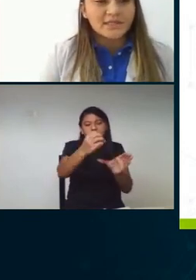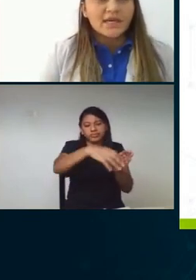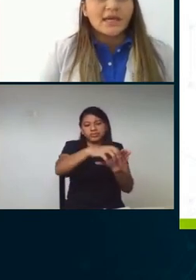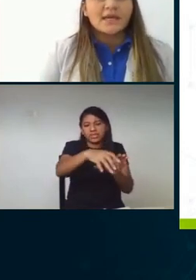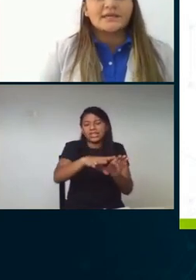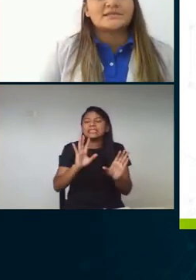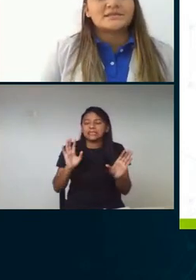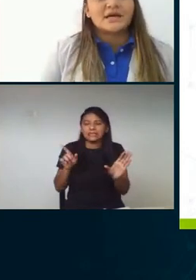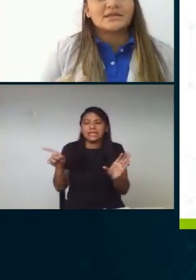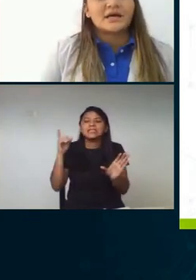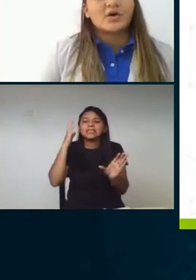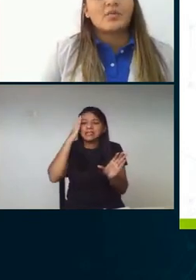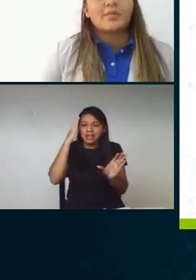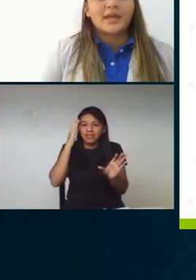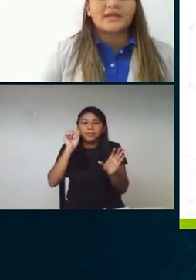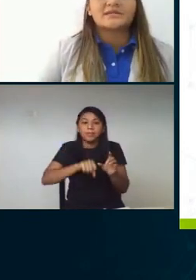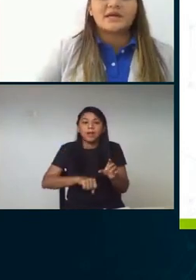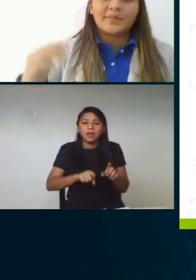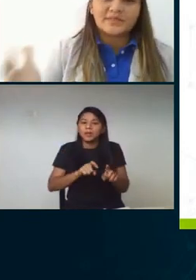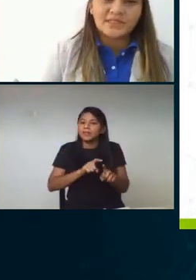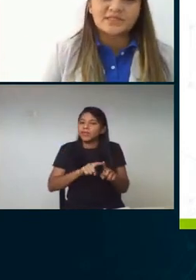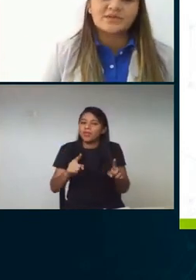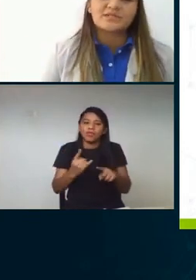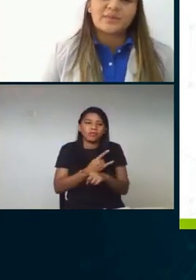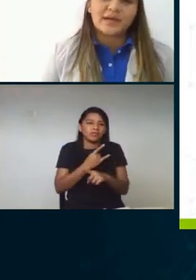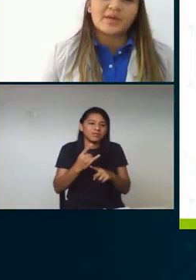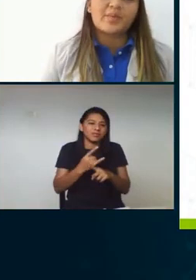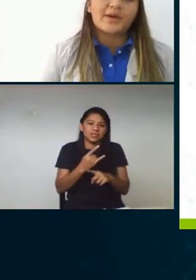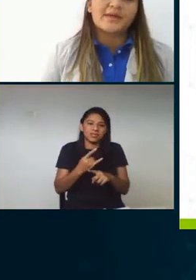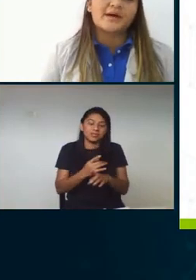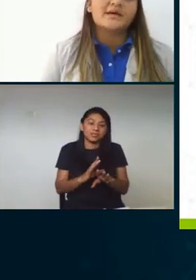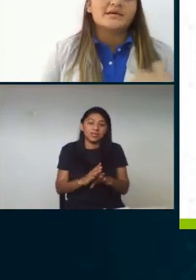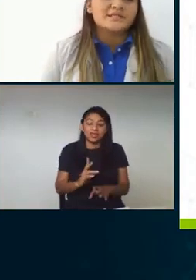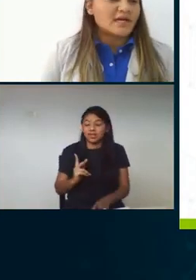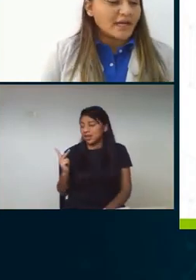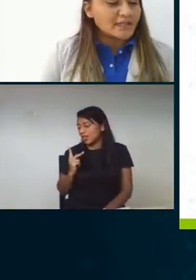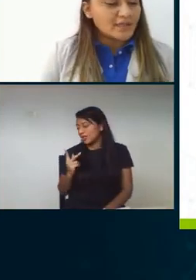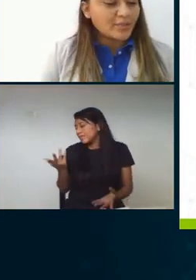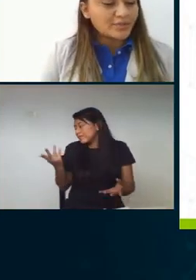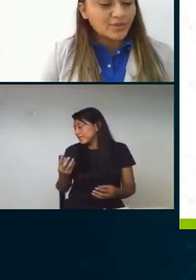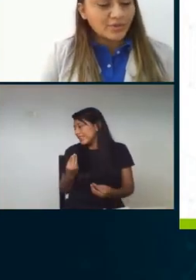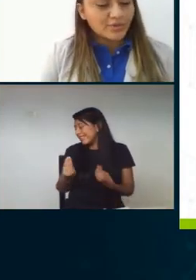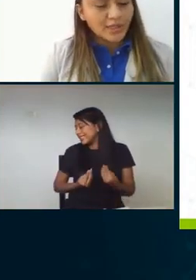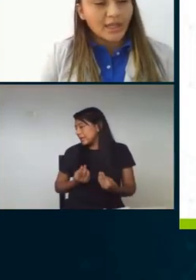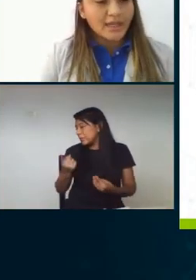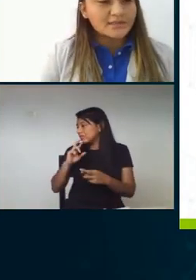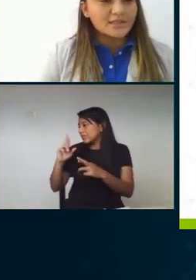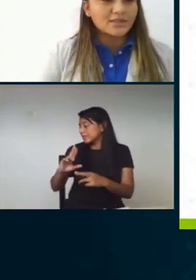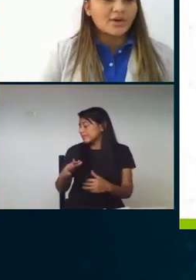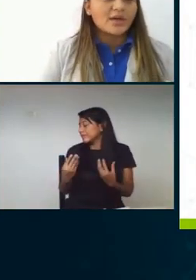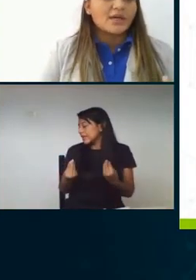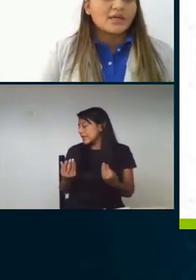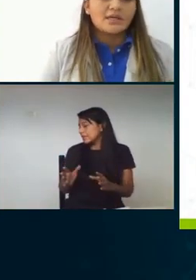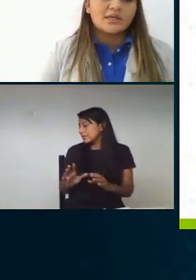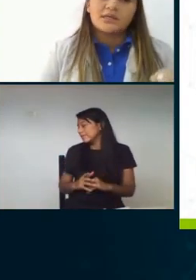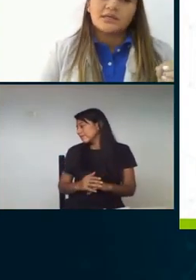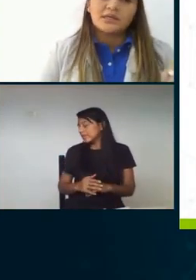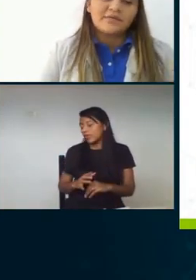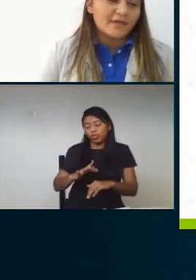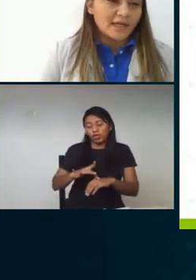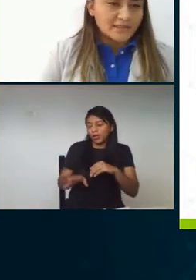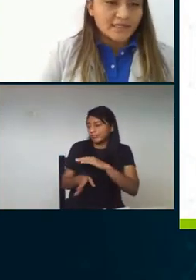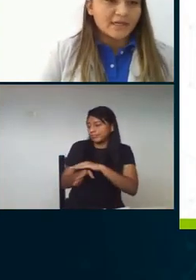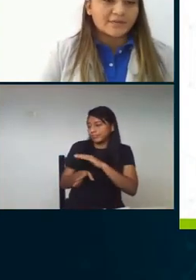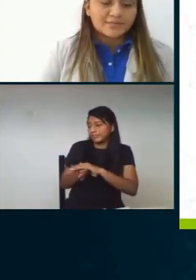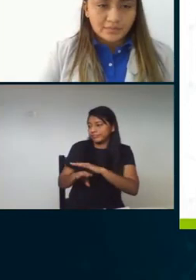hacer es dar como pequeñas capacitaciones para que puedan llegar a este punto de éxito